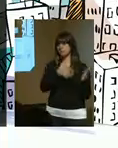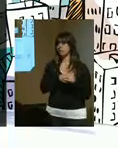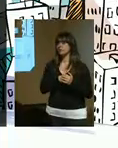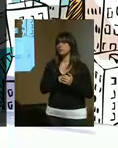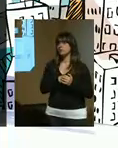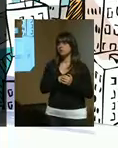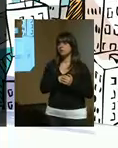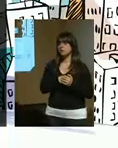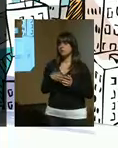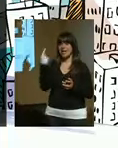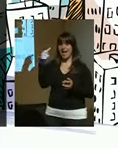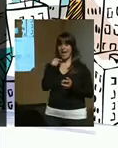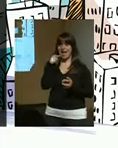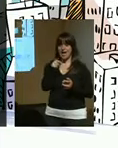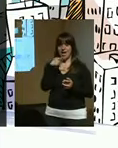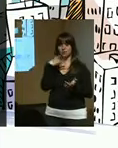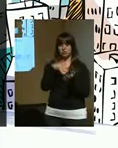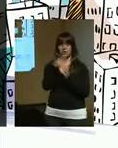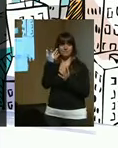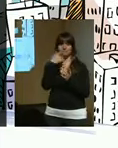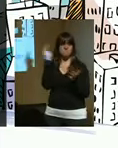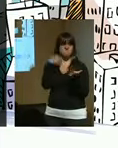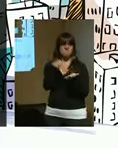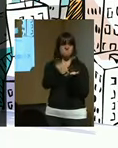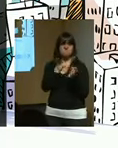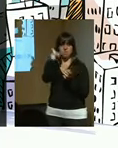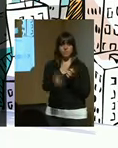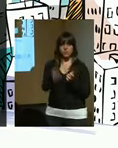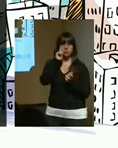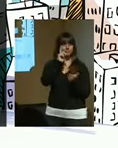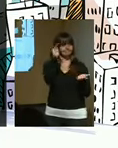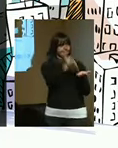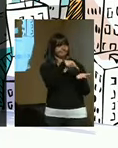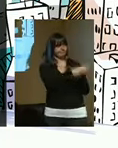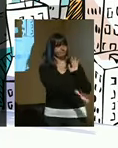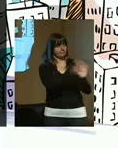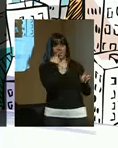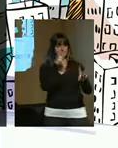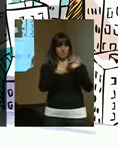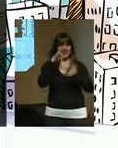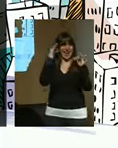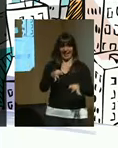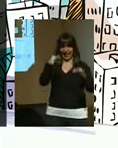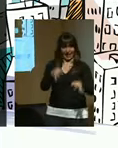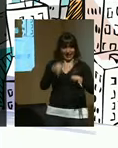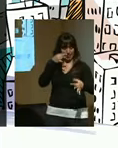entonces ahí nos topamos con el reclamo del turista, la problemática real, la de todos los días.